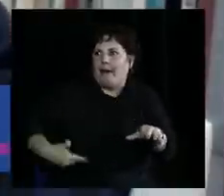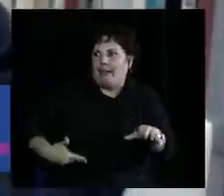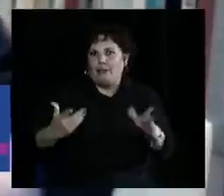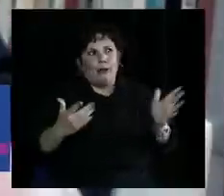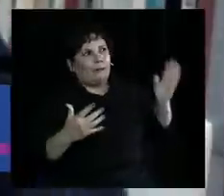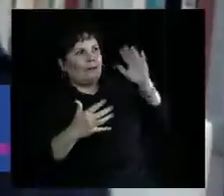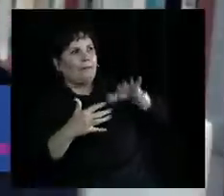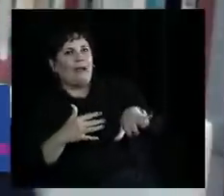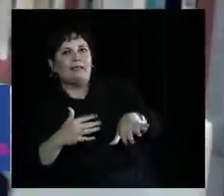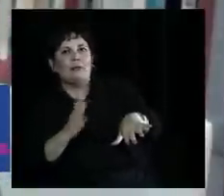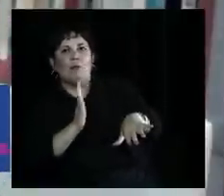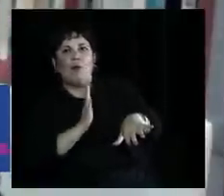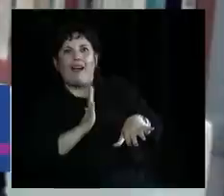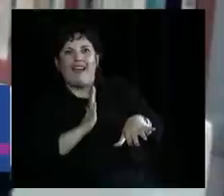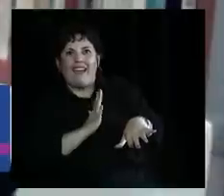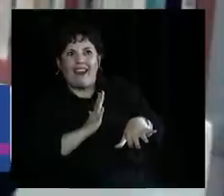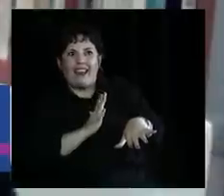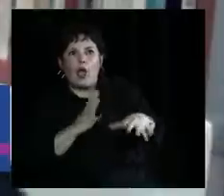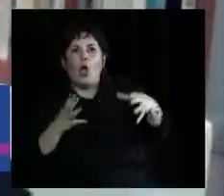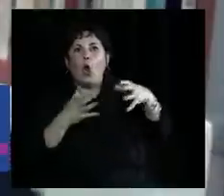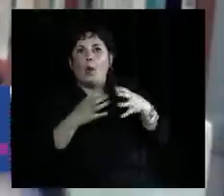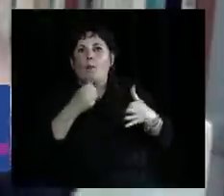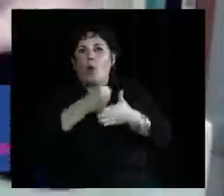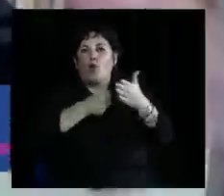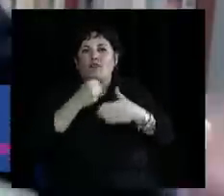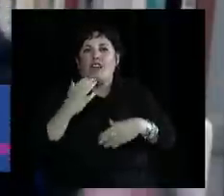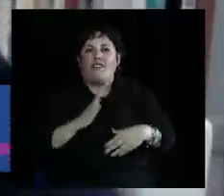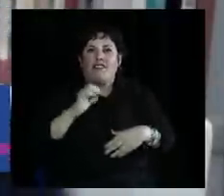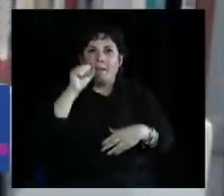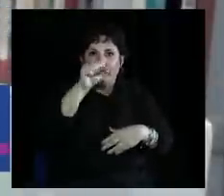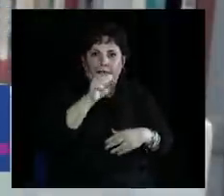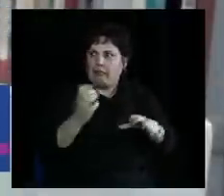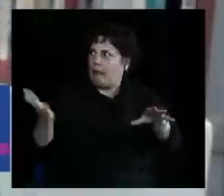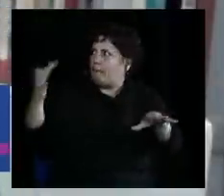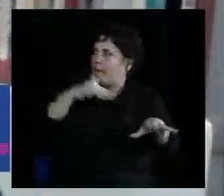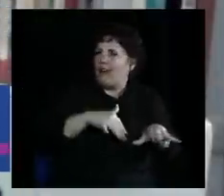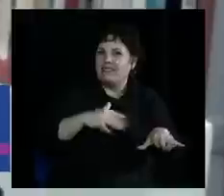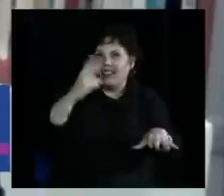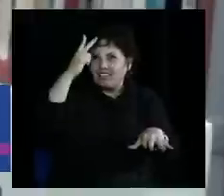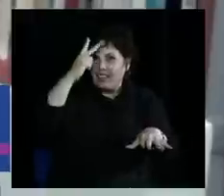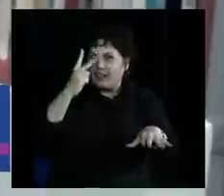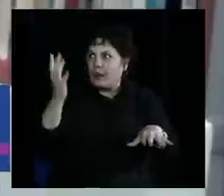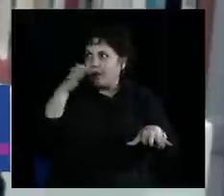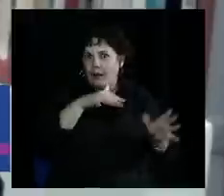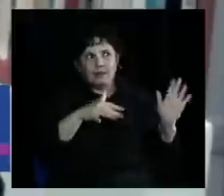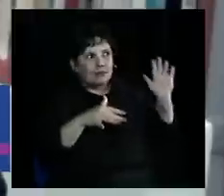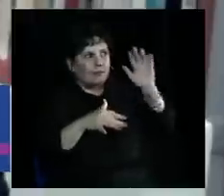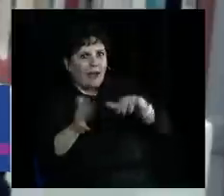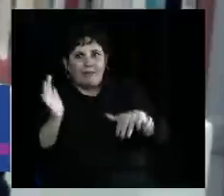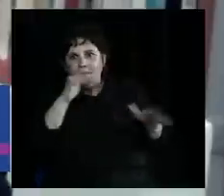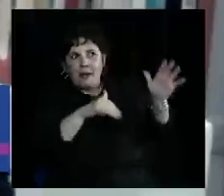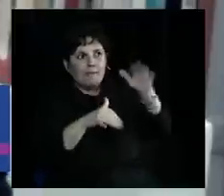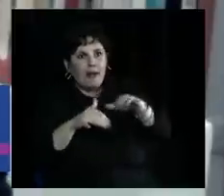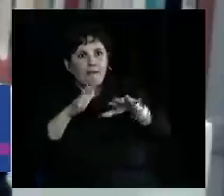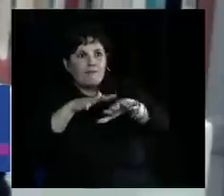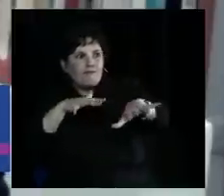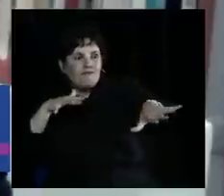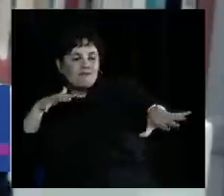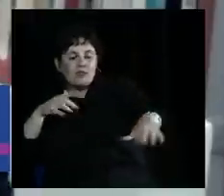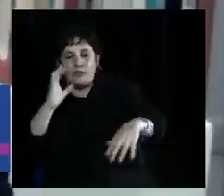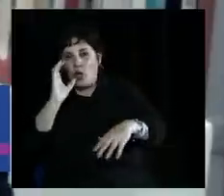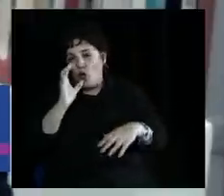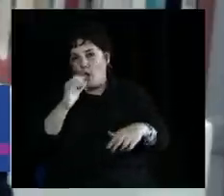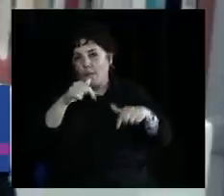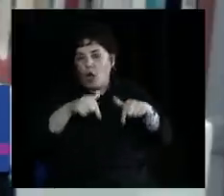de las mujeres y los movimientos feministas, la de los indígenas, y esto termina siendo lo que hoy es en Colombia.